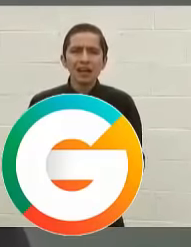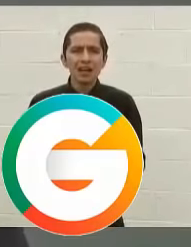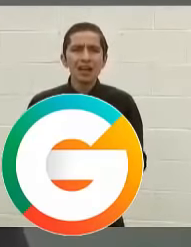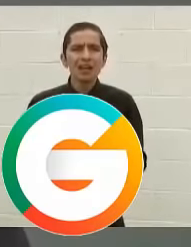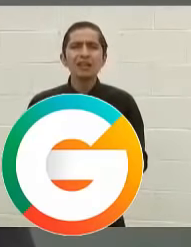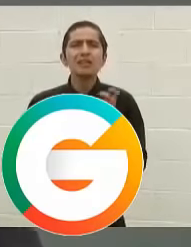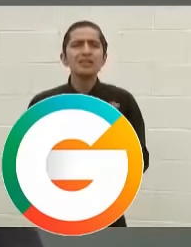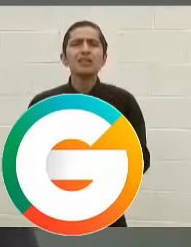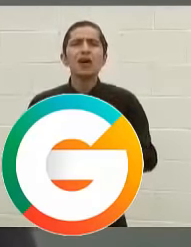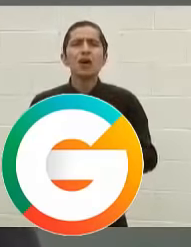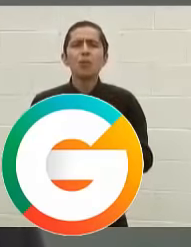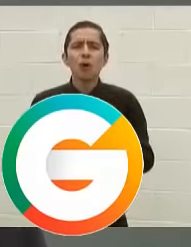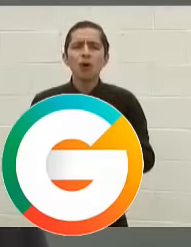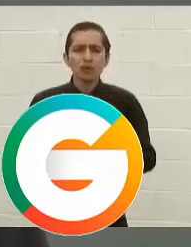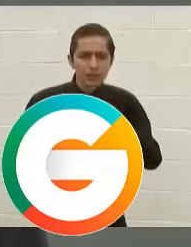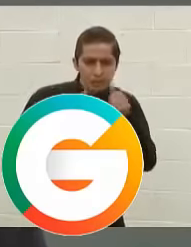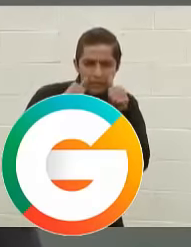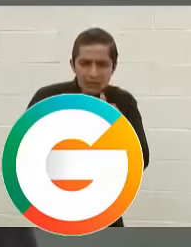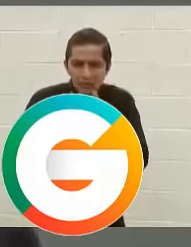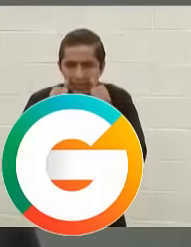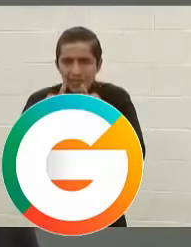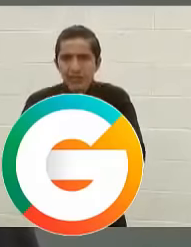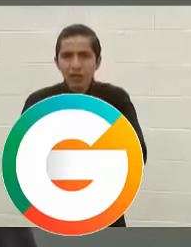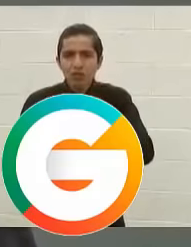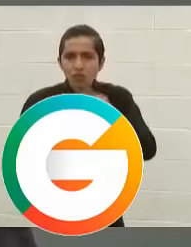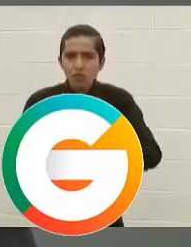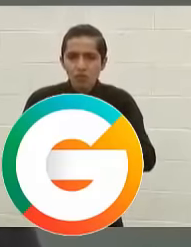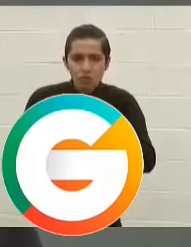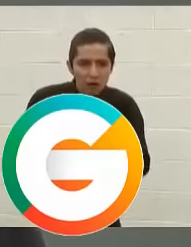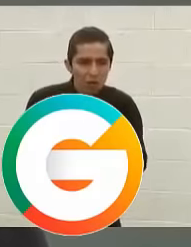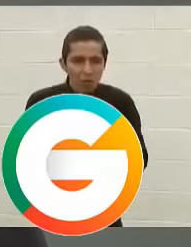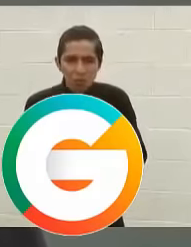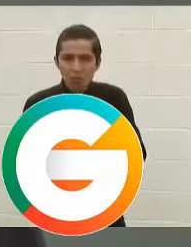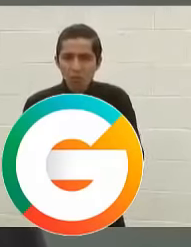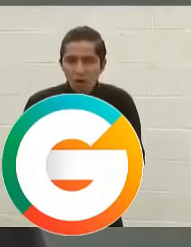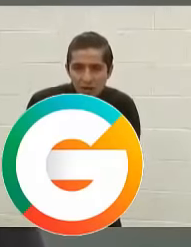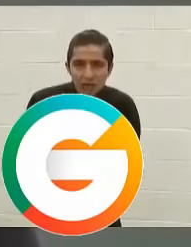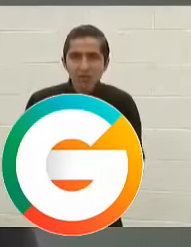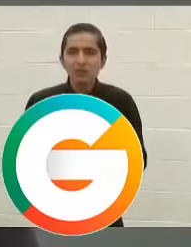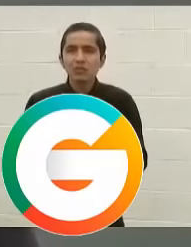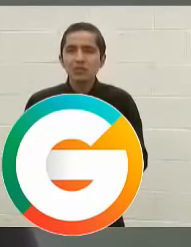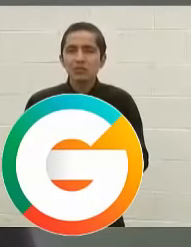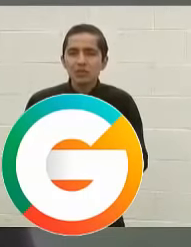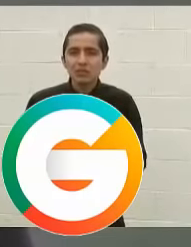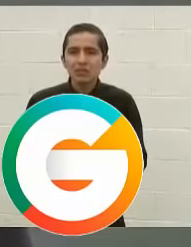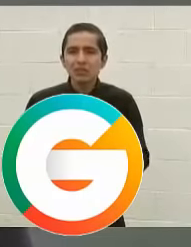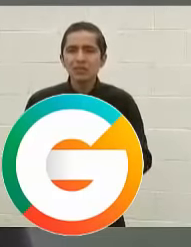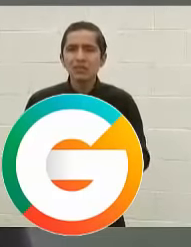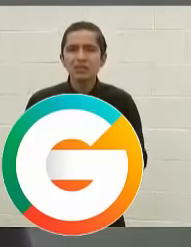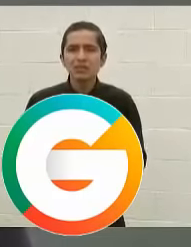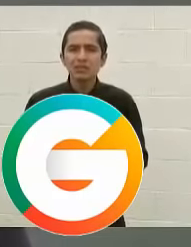da seguimiento a la veracidad, a la posibilidad